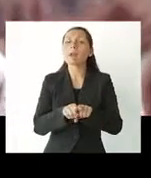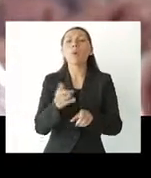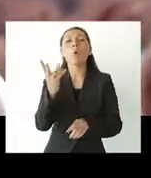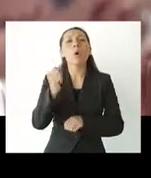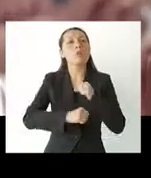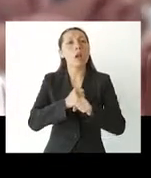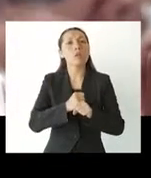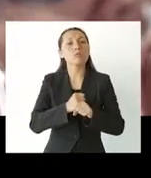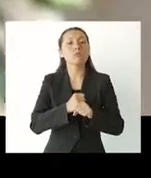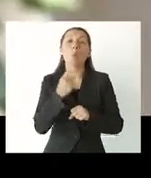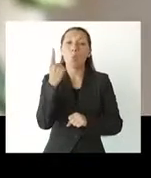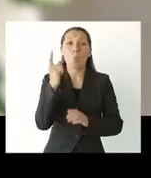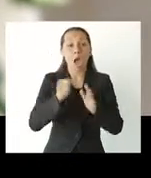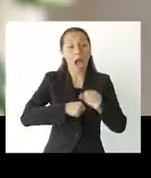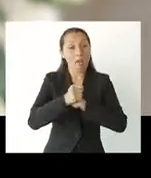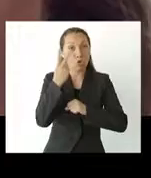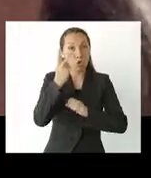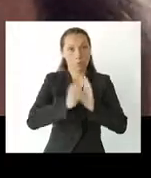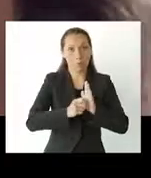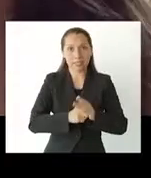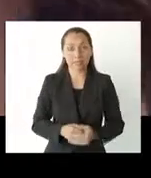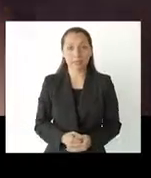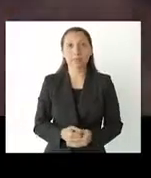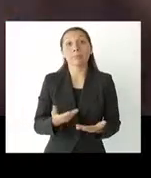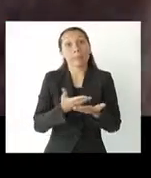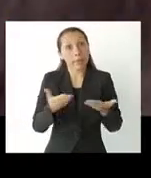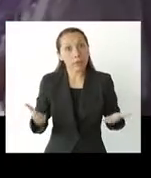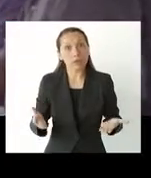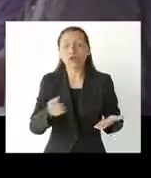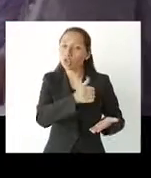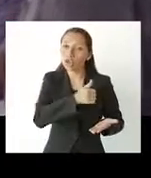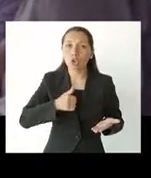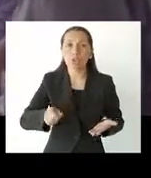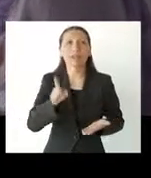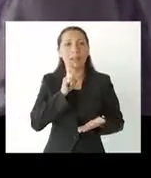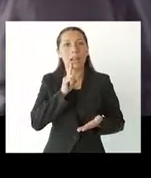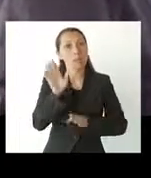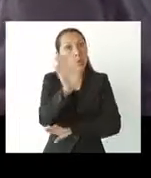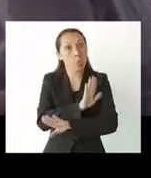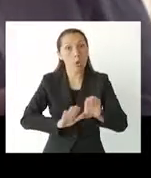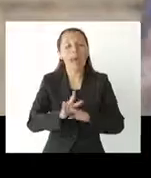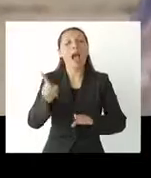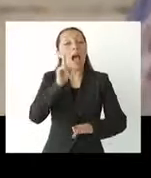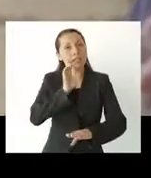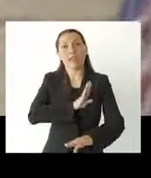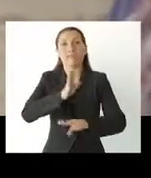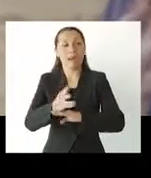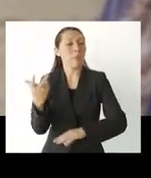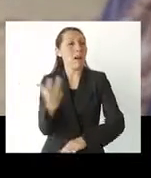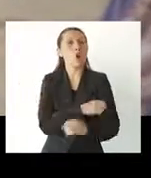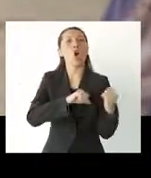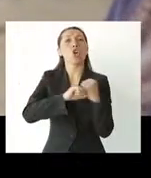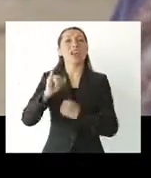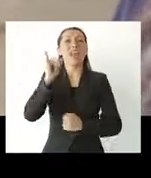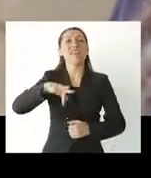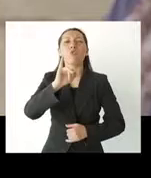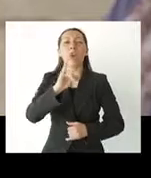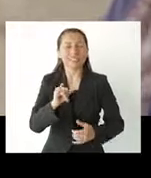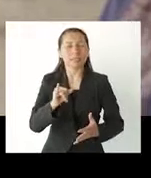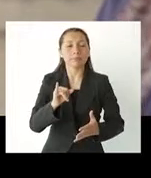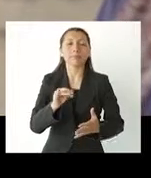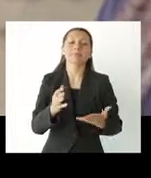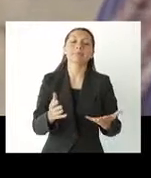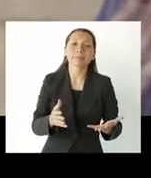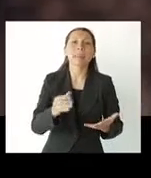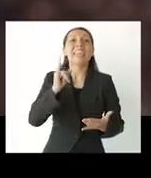hermanito, ¿cuántos años tiene? Tiene un año y dos meses. Entonces todos nos tenemos que cuidar. Así que vamos a vacunarnos contra